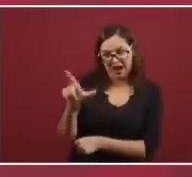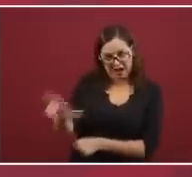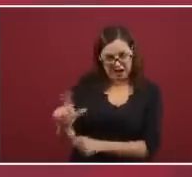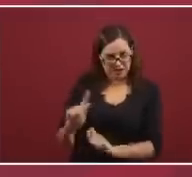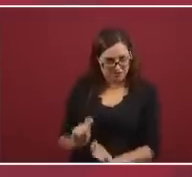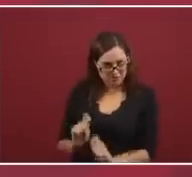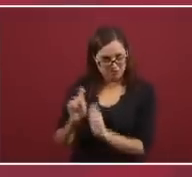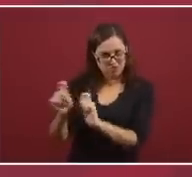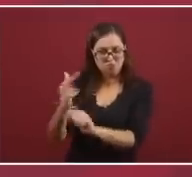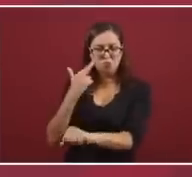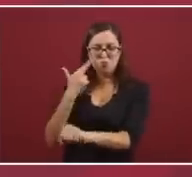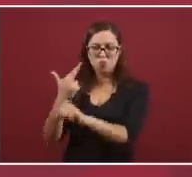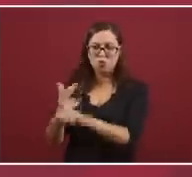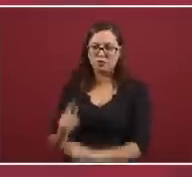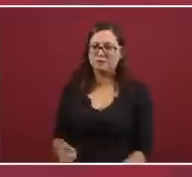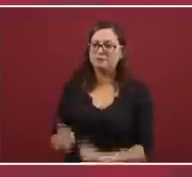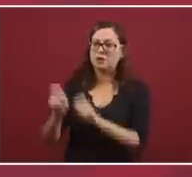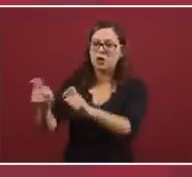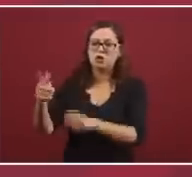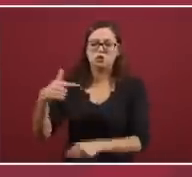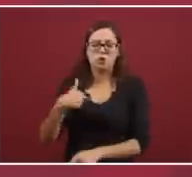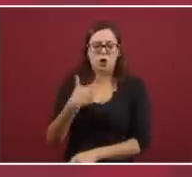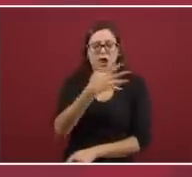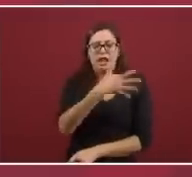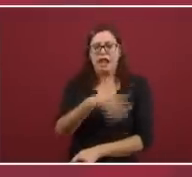más informes generales.